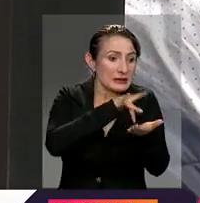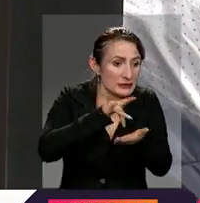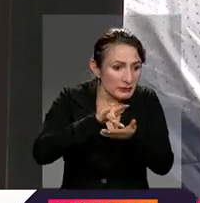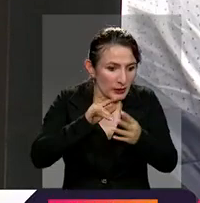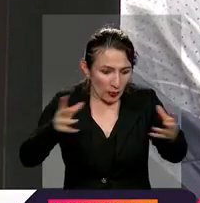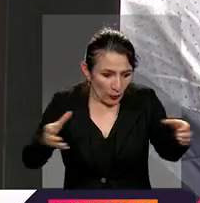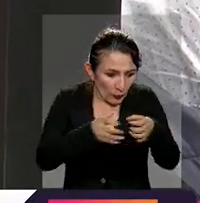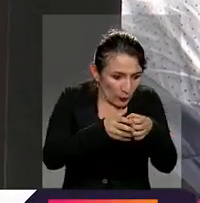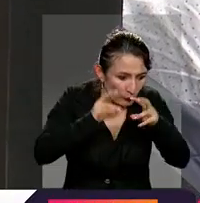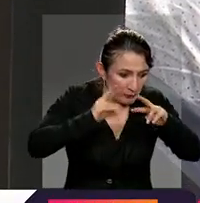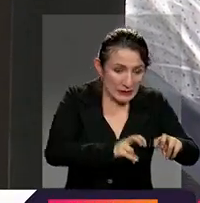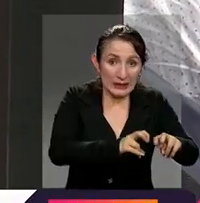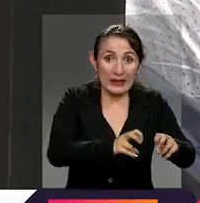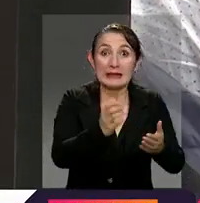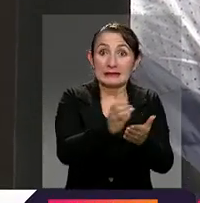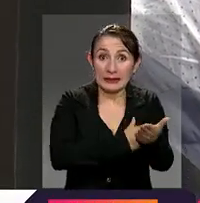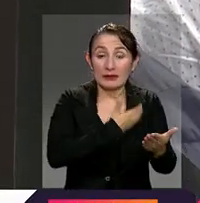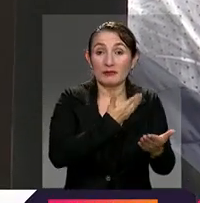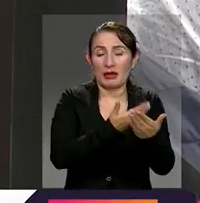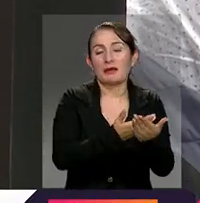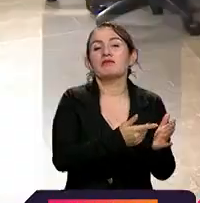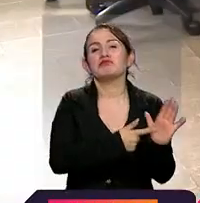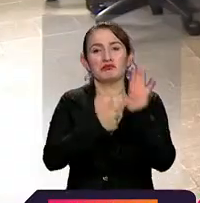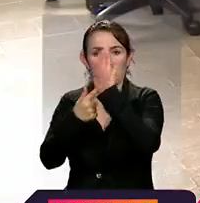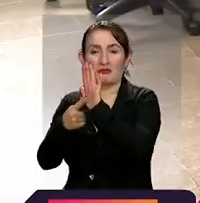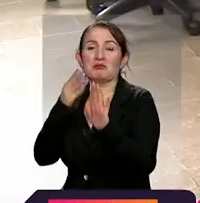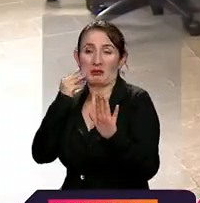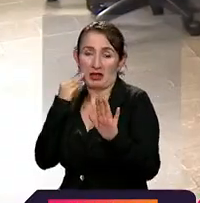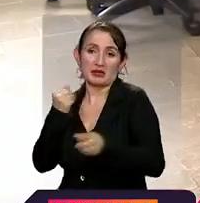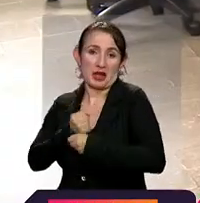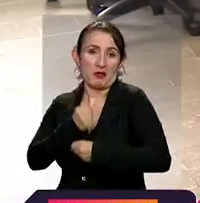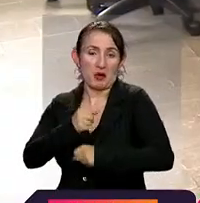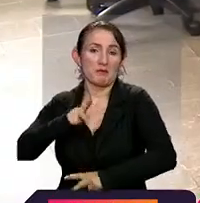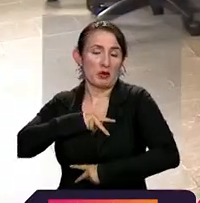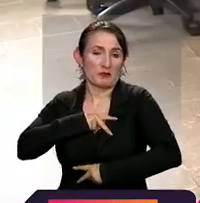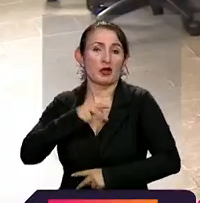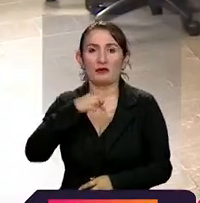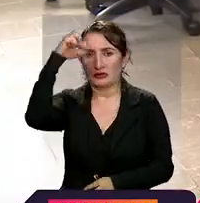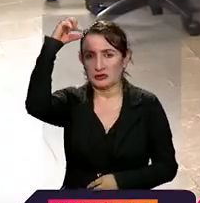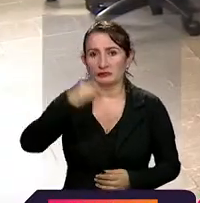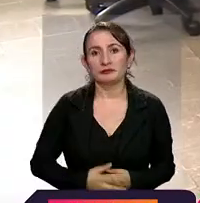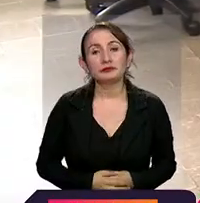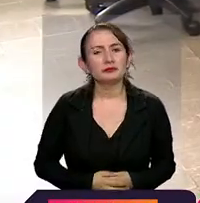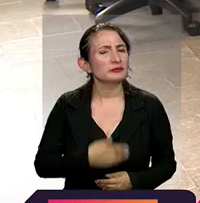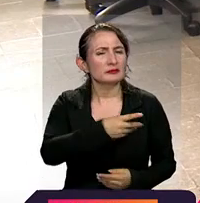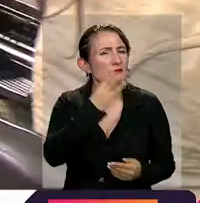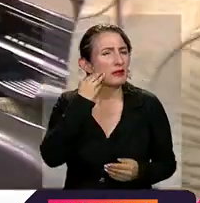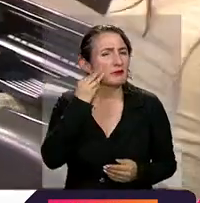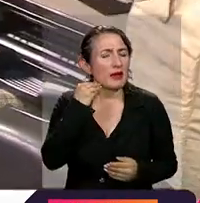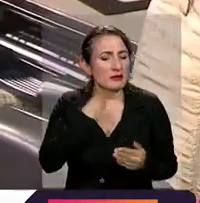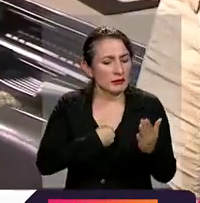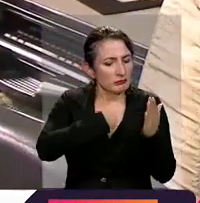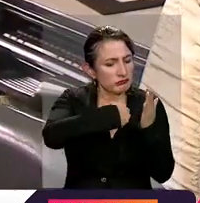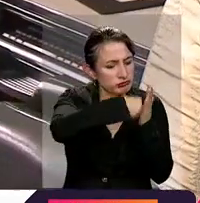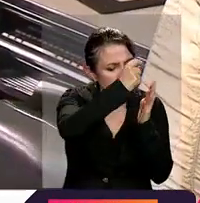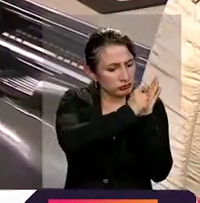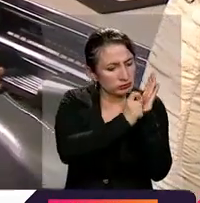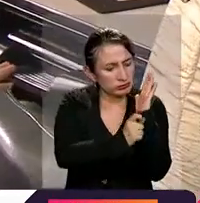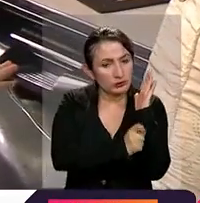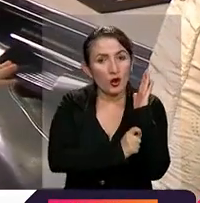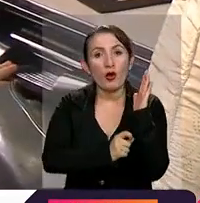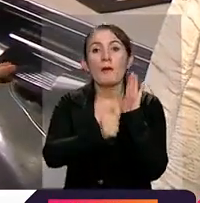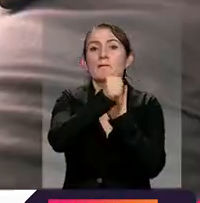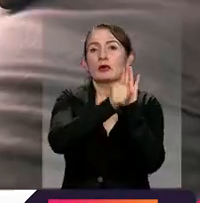debidamente certificados, serán acreditables como experiencia profesional. Esta experiencia deberá estar relacionada con el